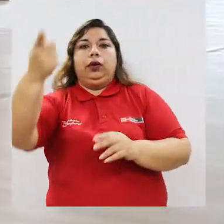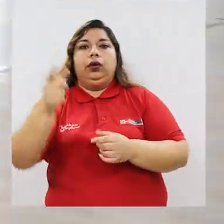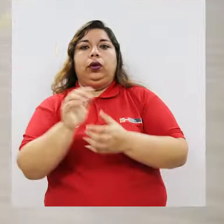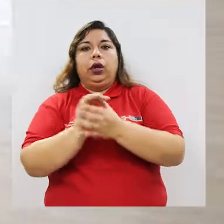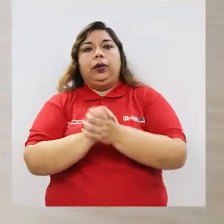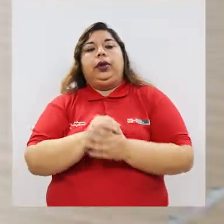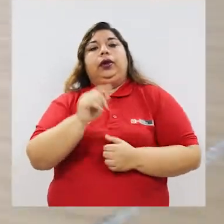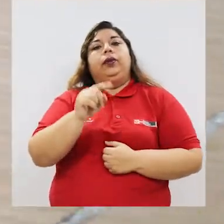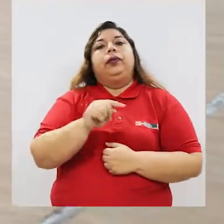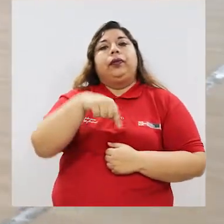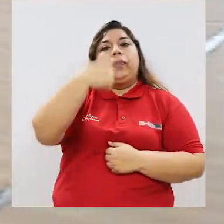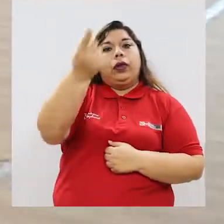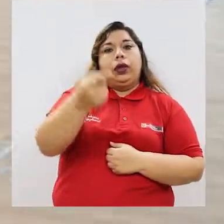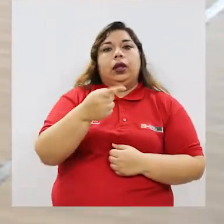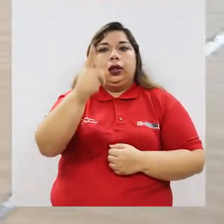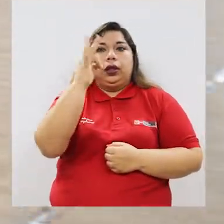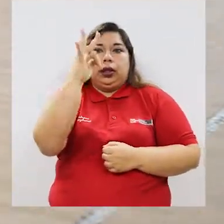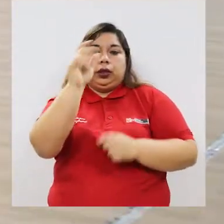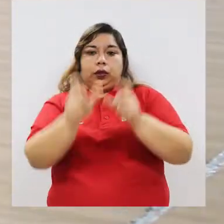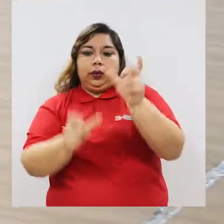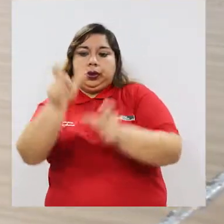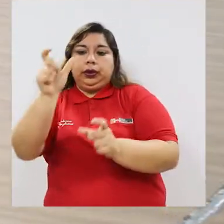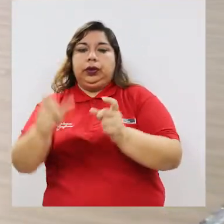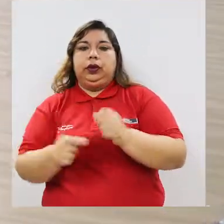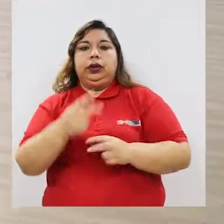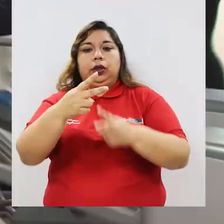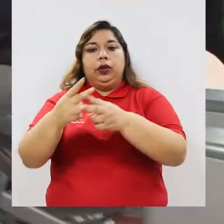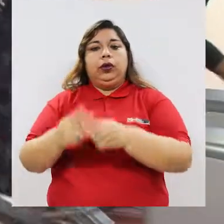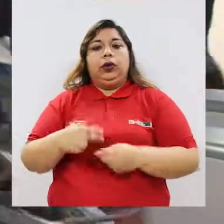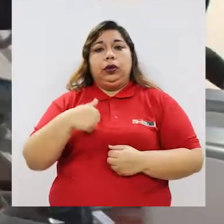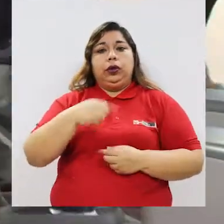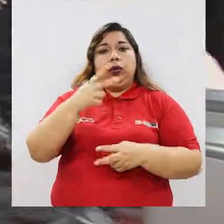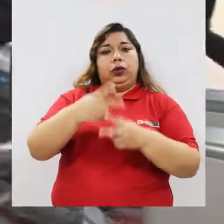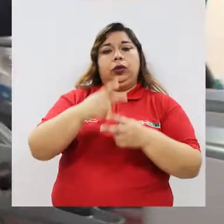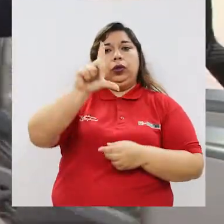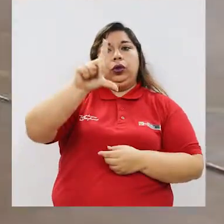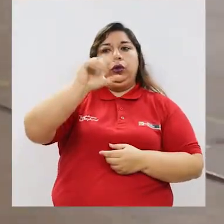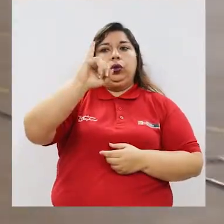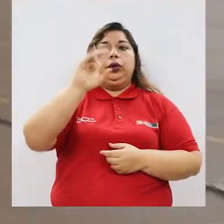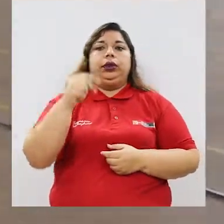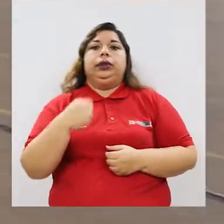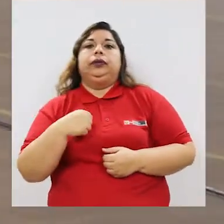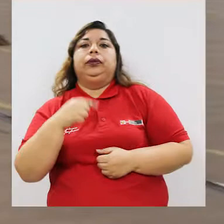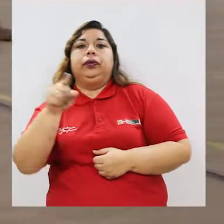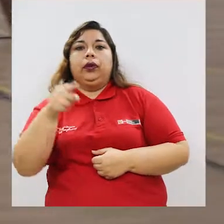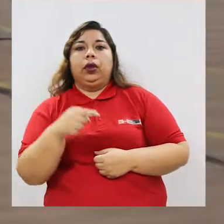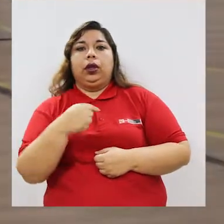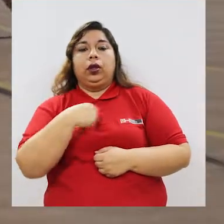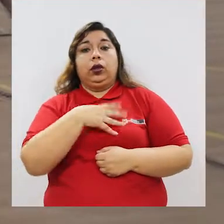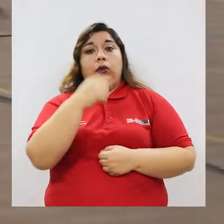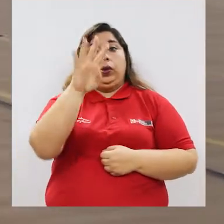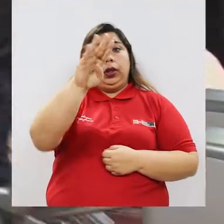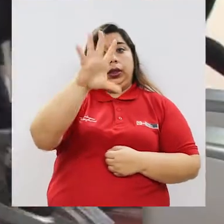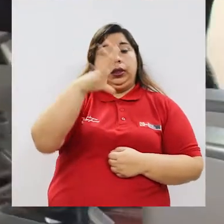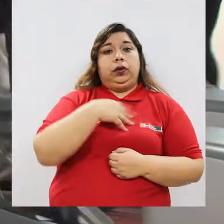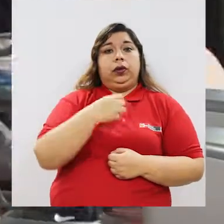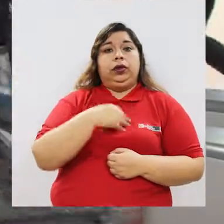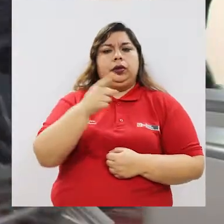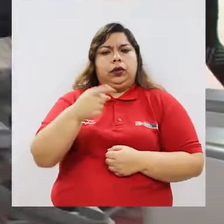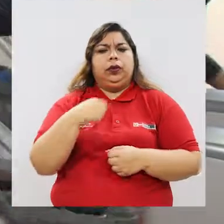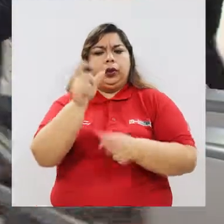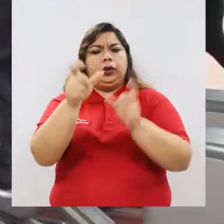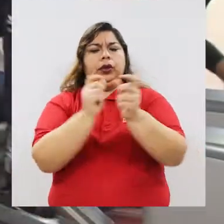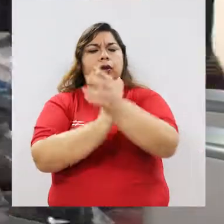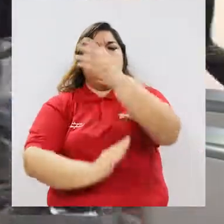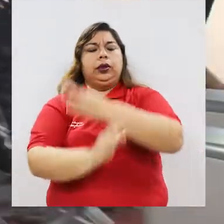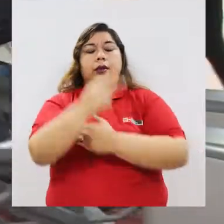es defendida en simultáneo por los 3 jugadores. Soy Luis Enrique Ochoa Arce, tengo 45 años. Persona